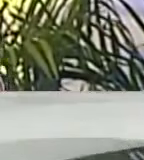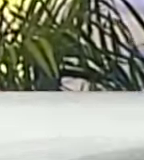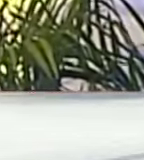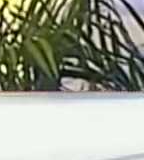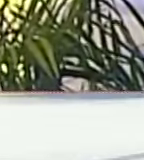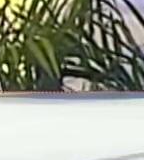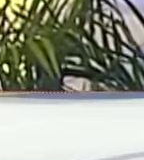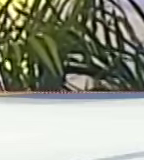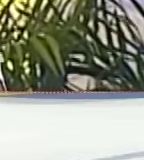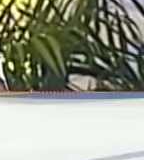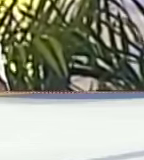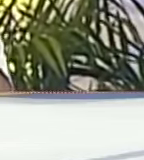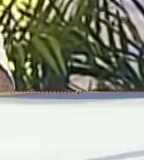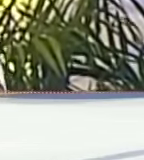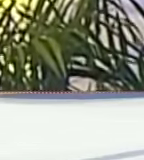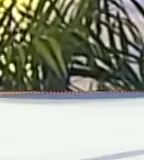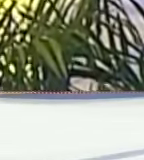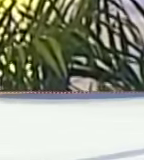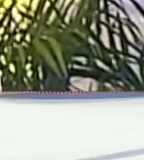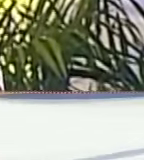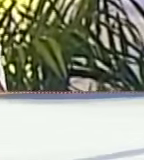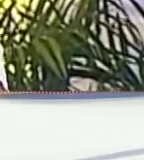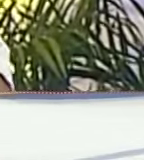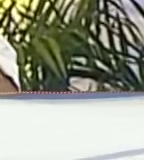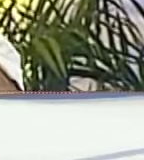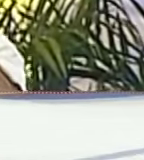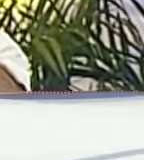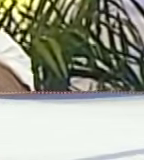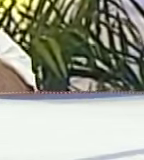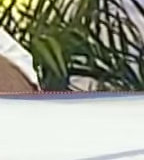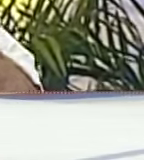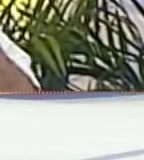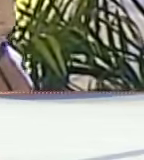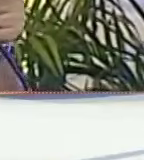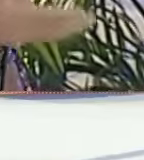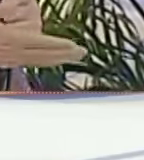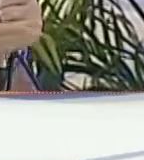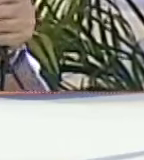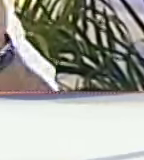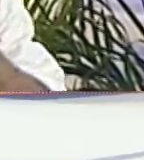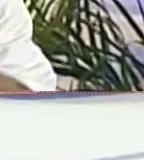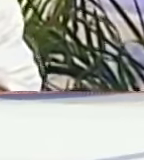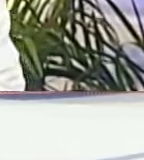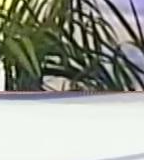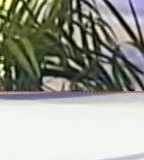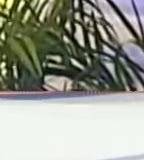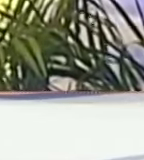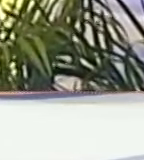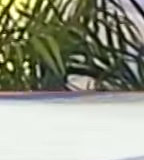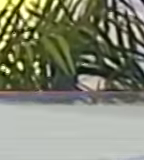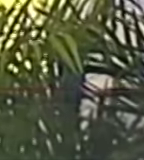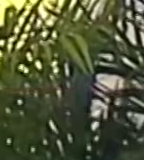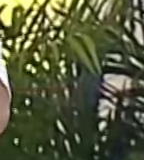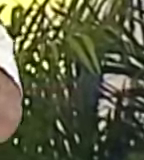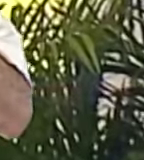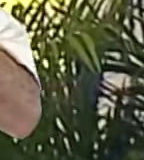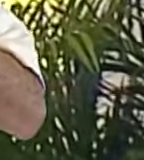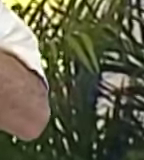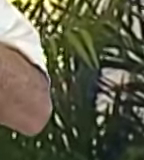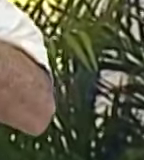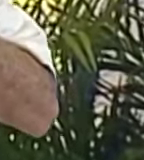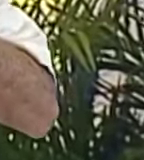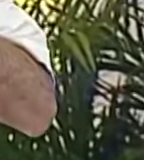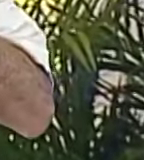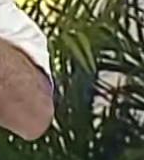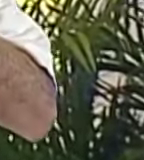las zulianas, que hemos recibido por parte del señor ministro de la Defensa, general